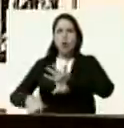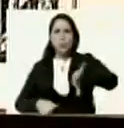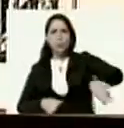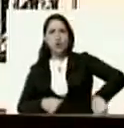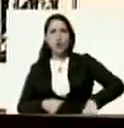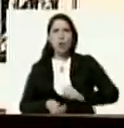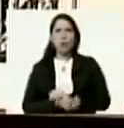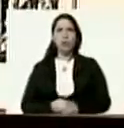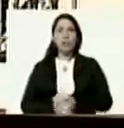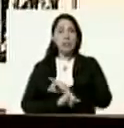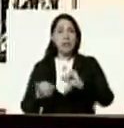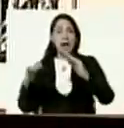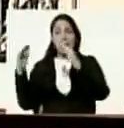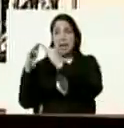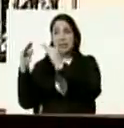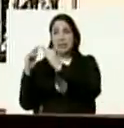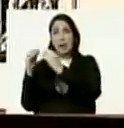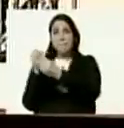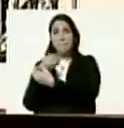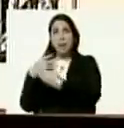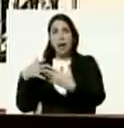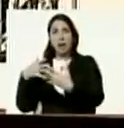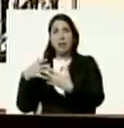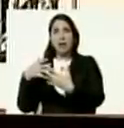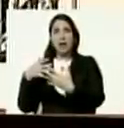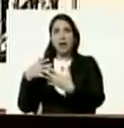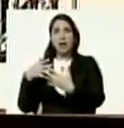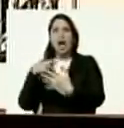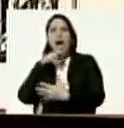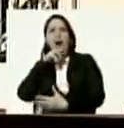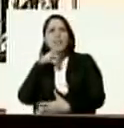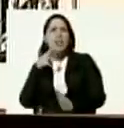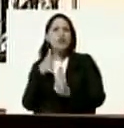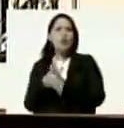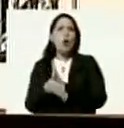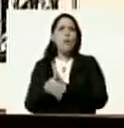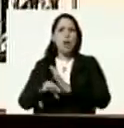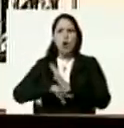Ya en la Casa Blanca hablan de la corruptela